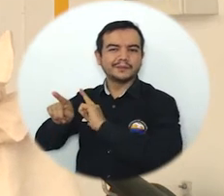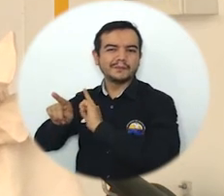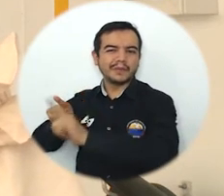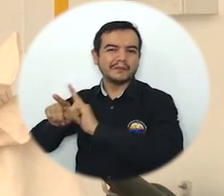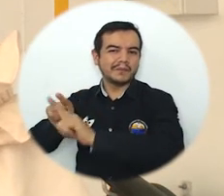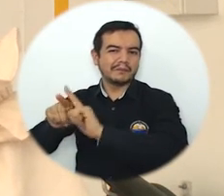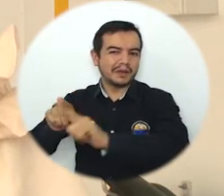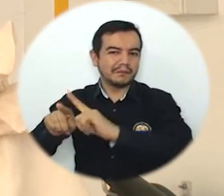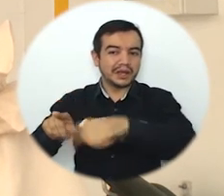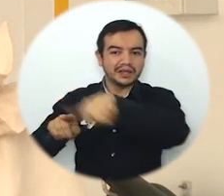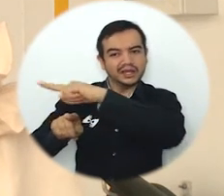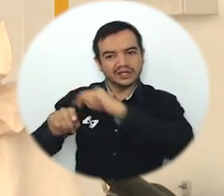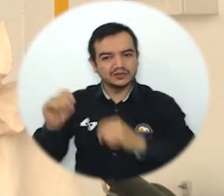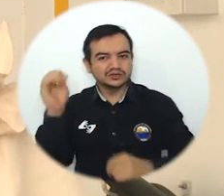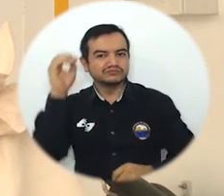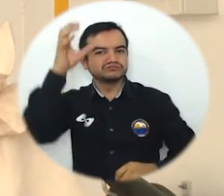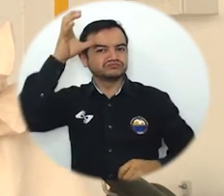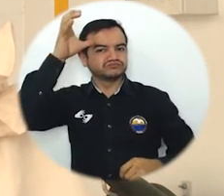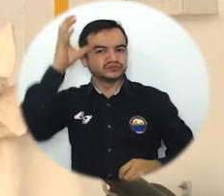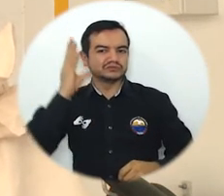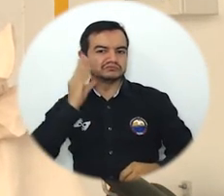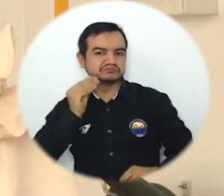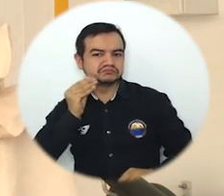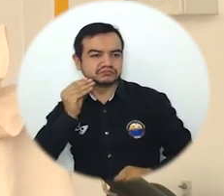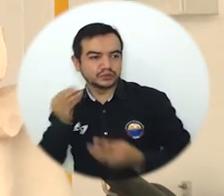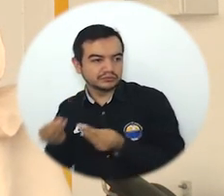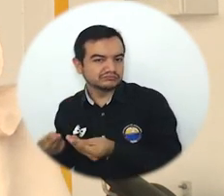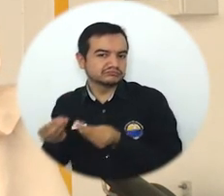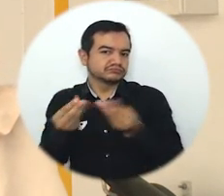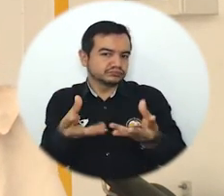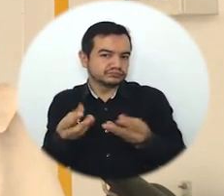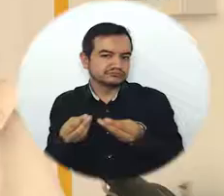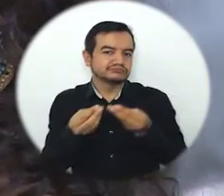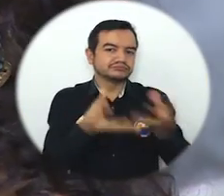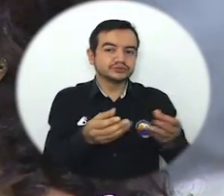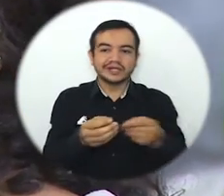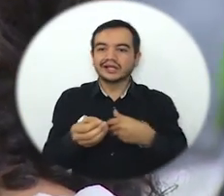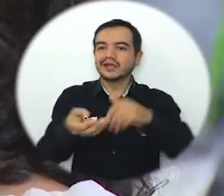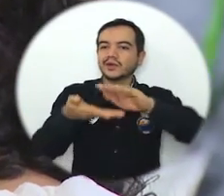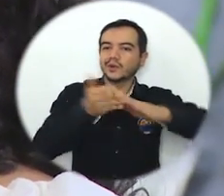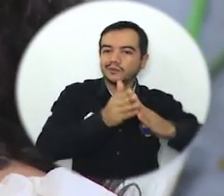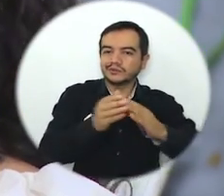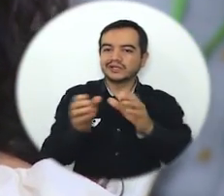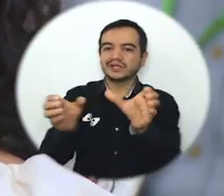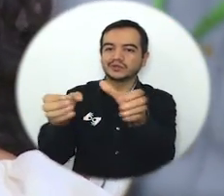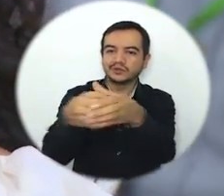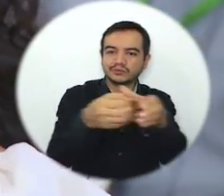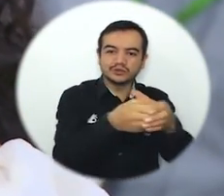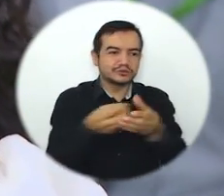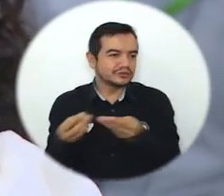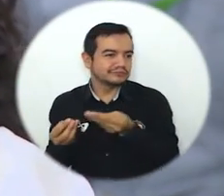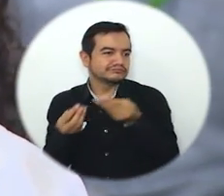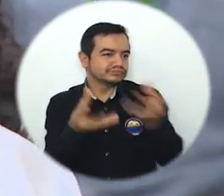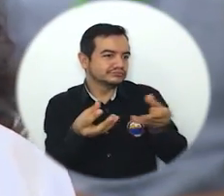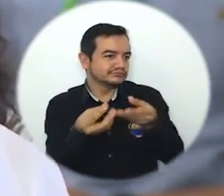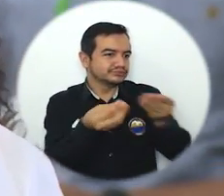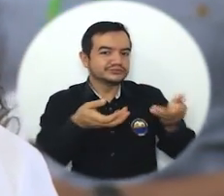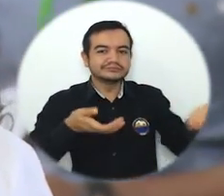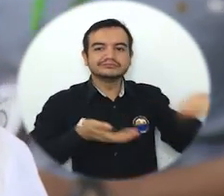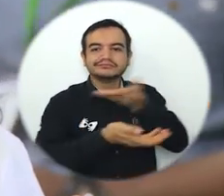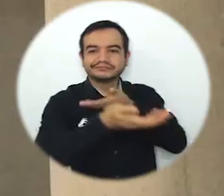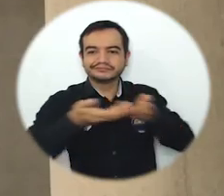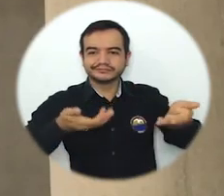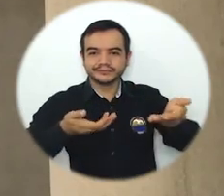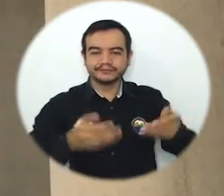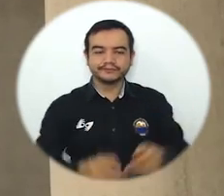también desde la academia para aportar a las comunidades en ese diálogo